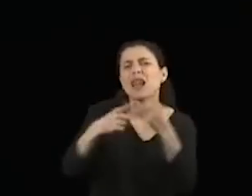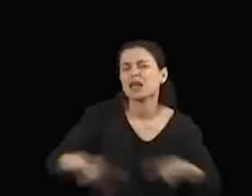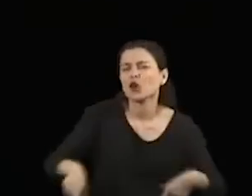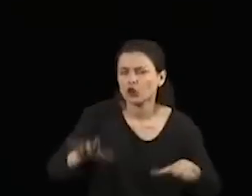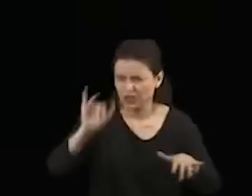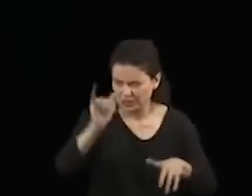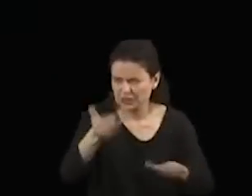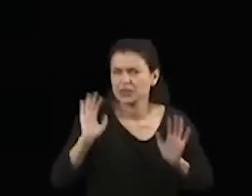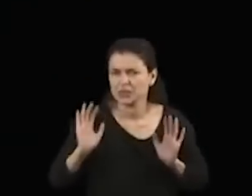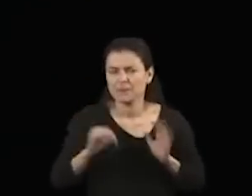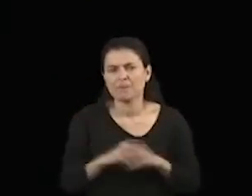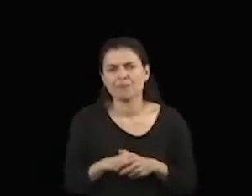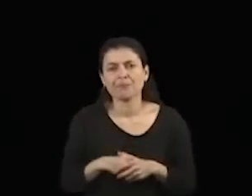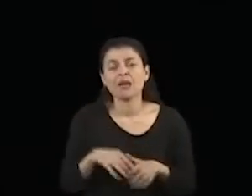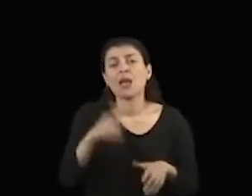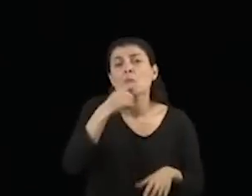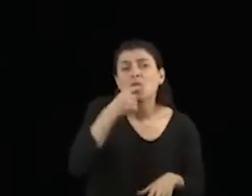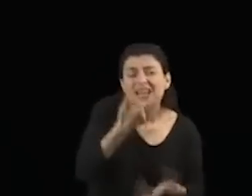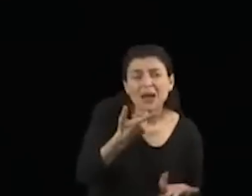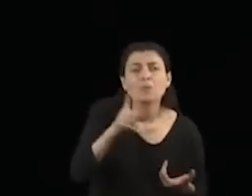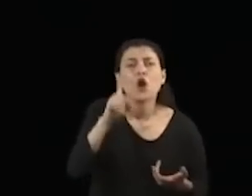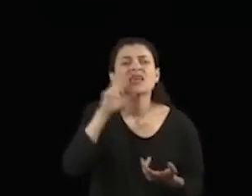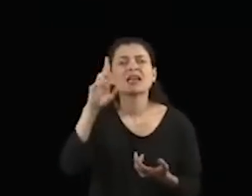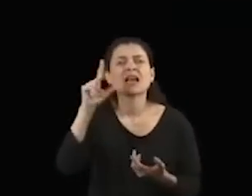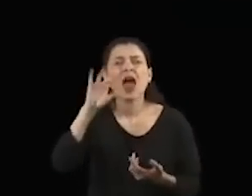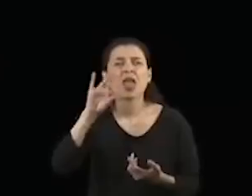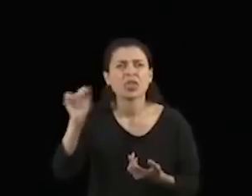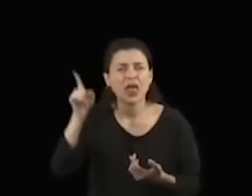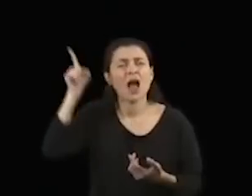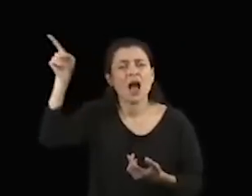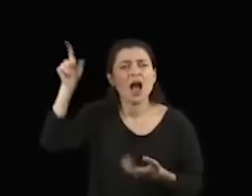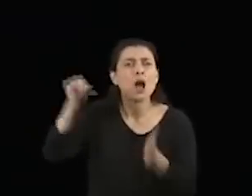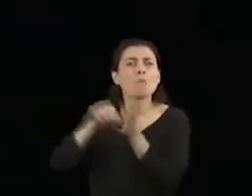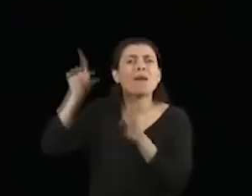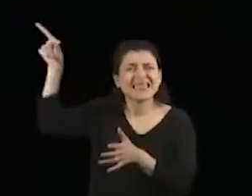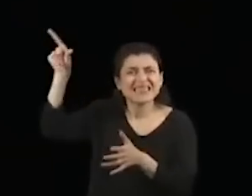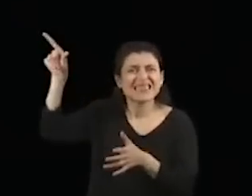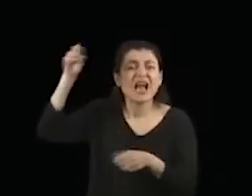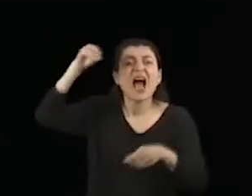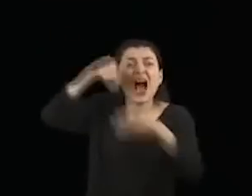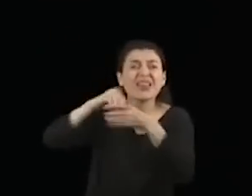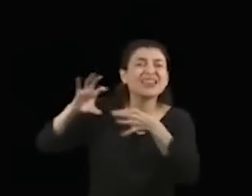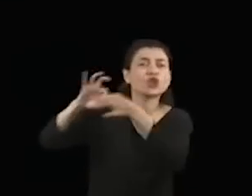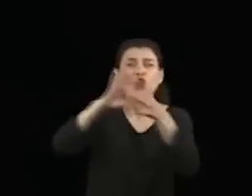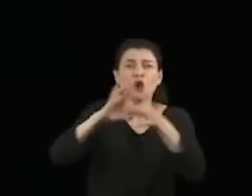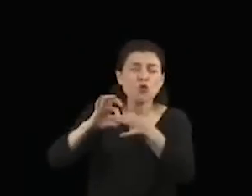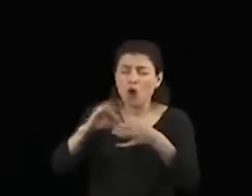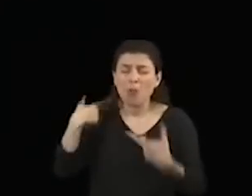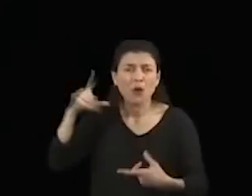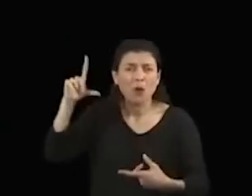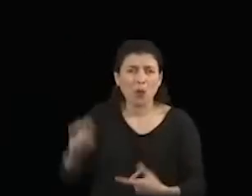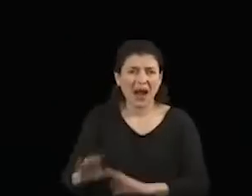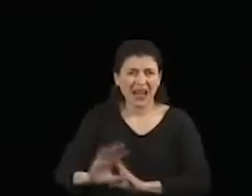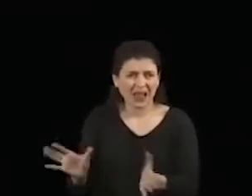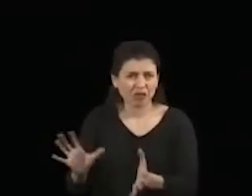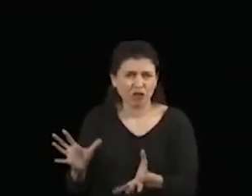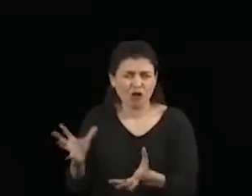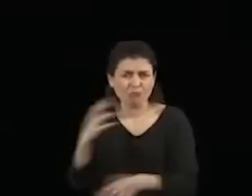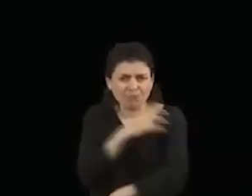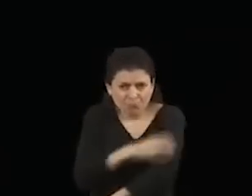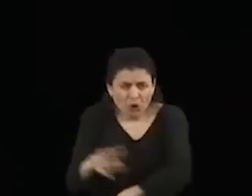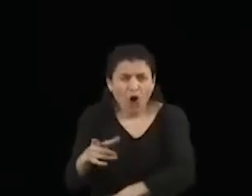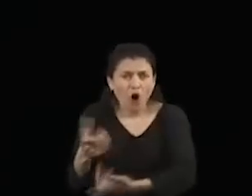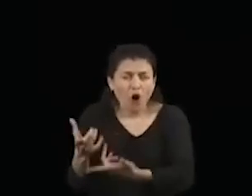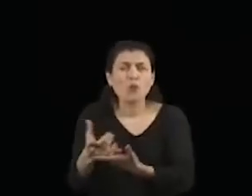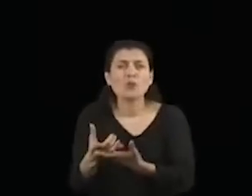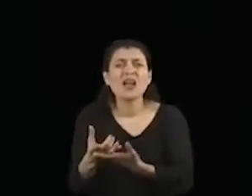podría ser el caso de Irlanda, de que ser el país más miserable de Europa, y hoy tiene un PBI per cápita 50%